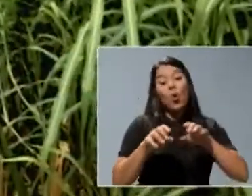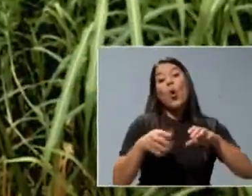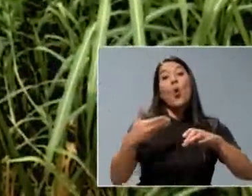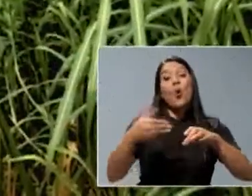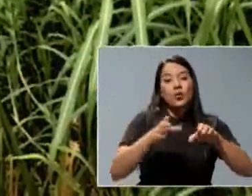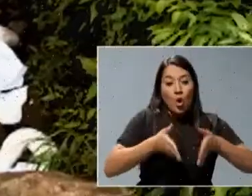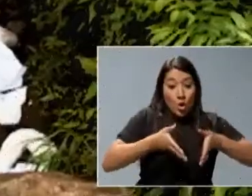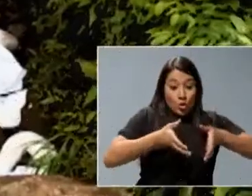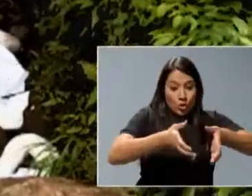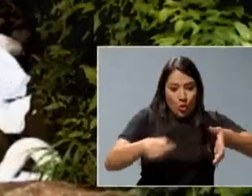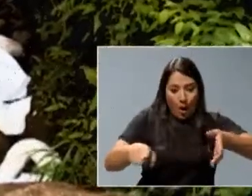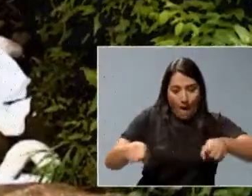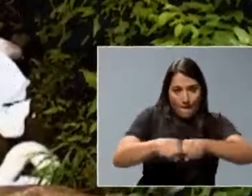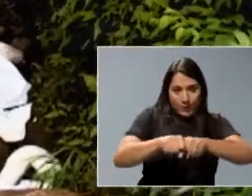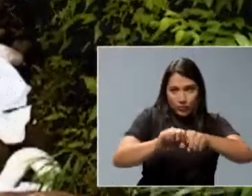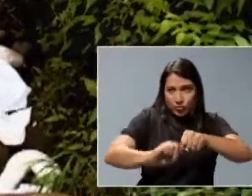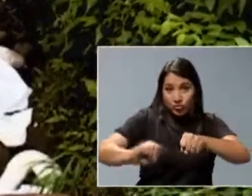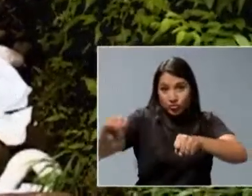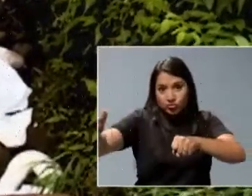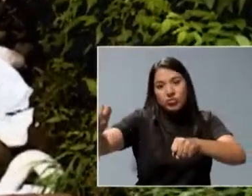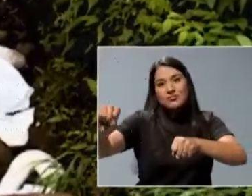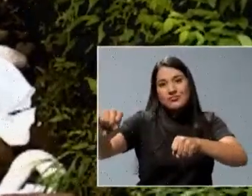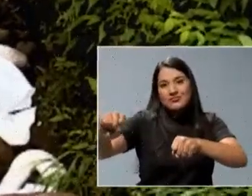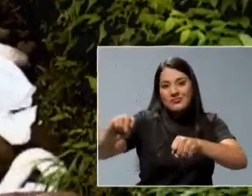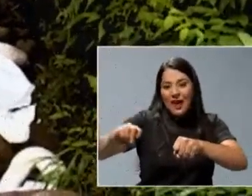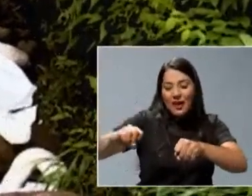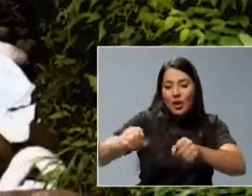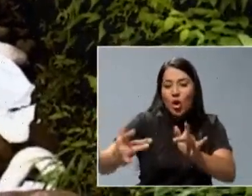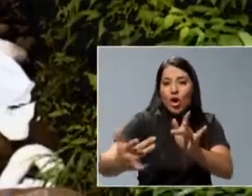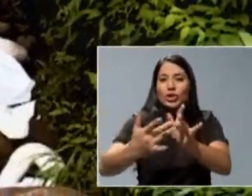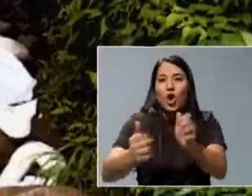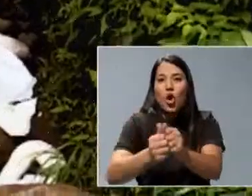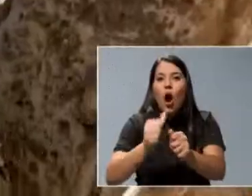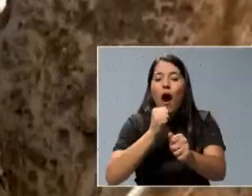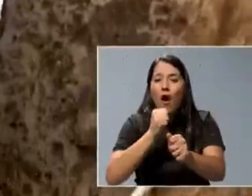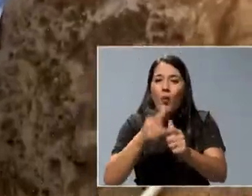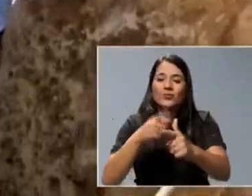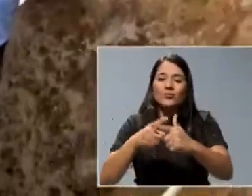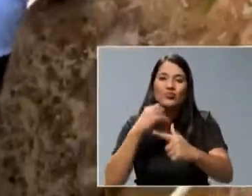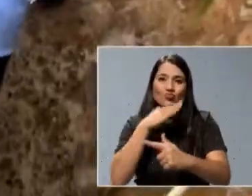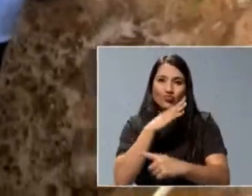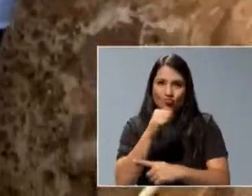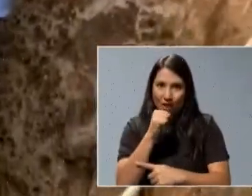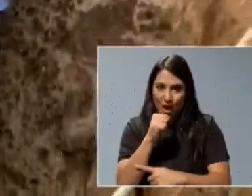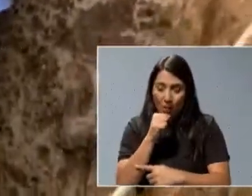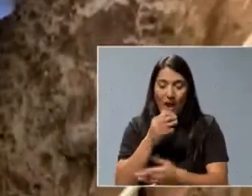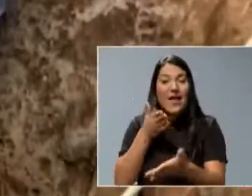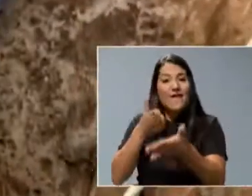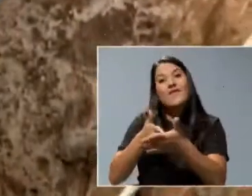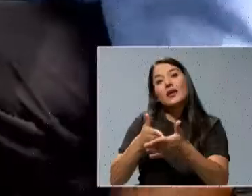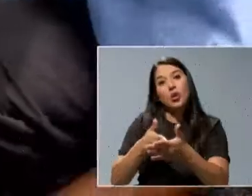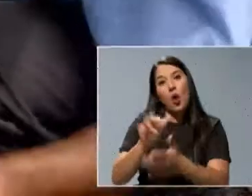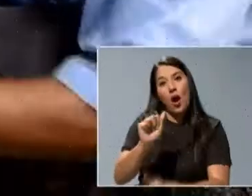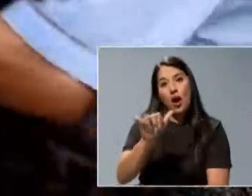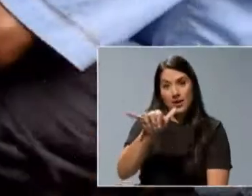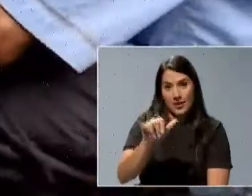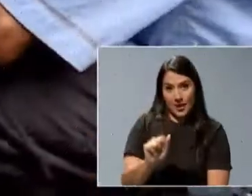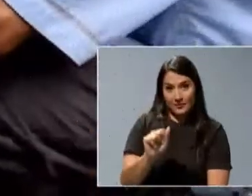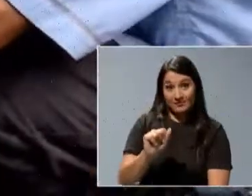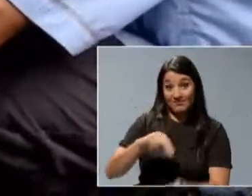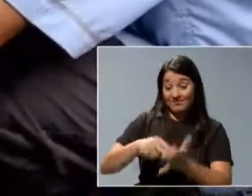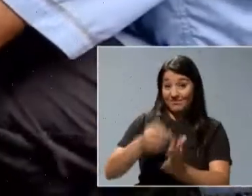y contaminó la toma de agua potable de la planta de tratamiento que tiene allí acueductos y alcantarillados. Dejó sin